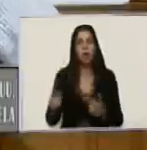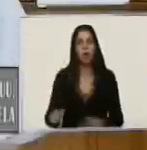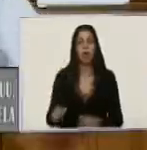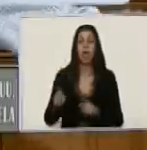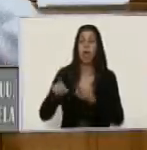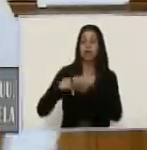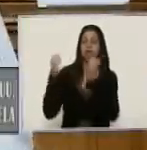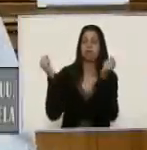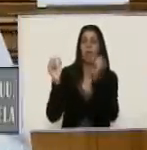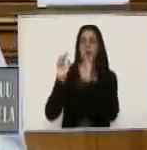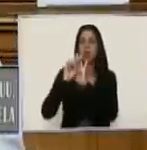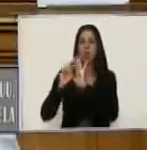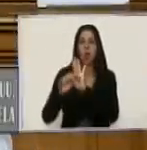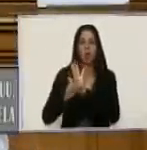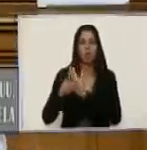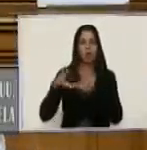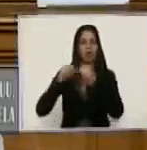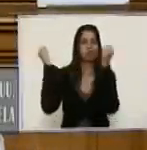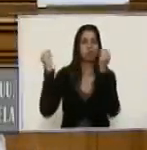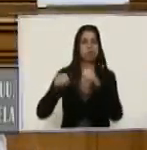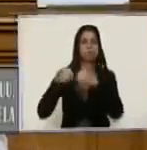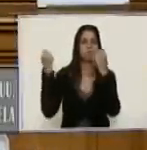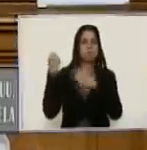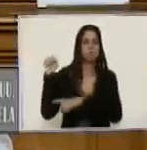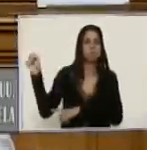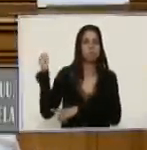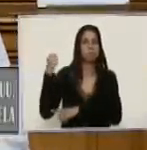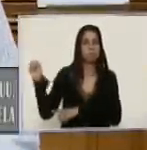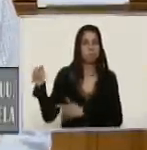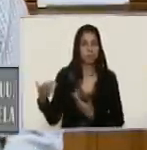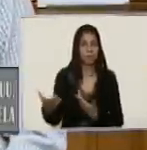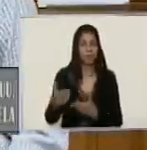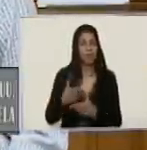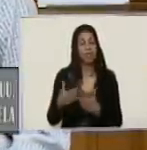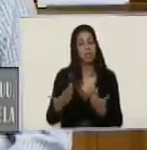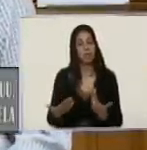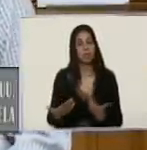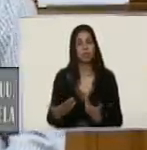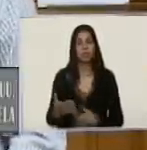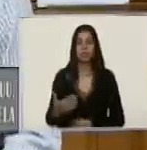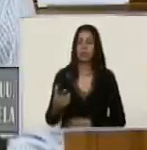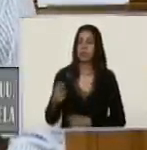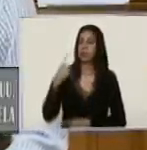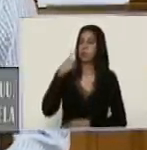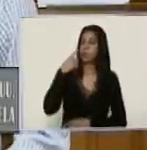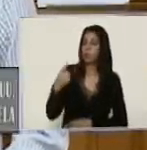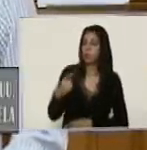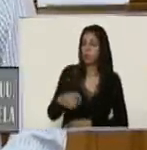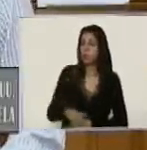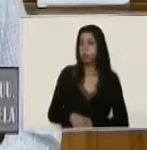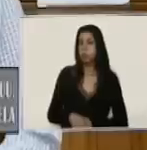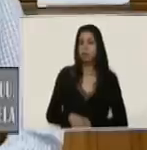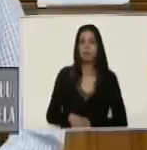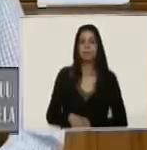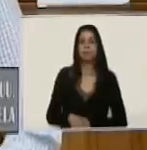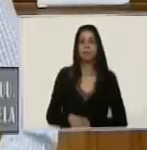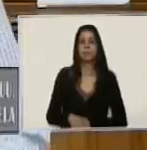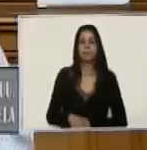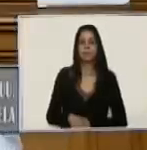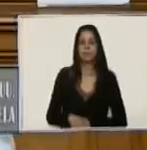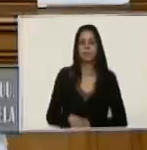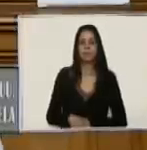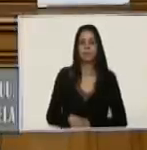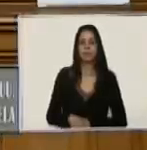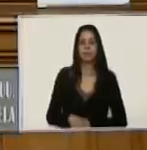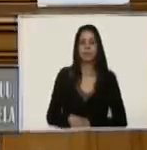todo, absolutamente todo. Por eso, frente a eso, lo único que le